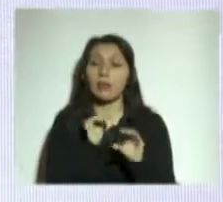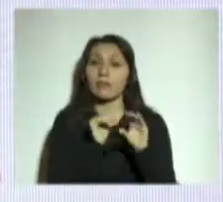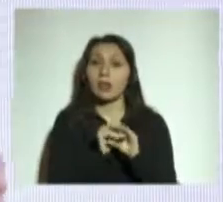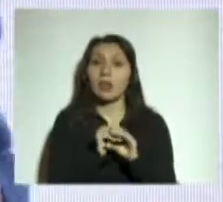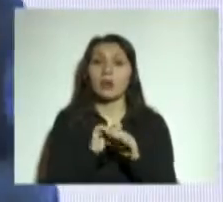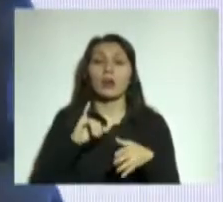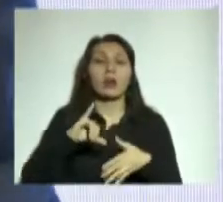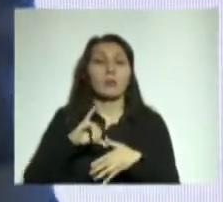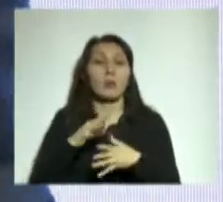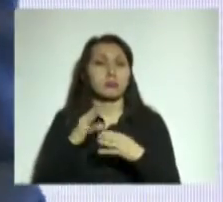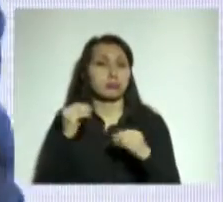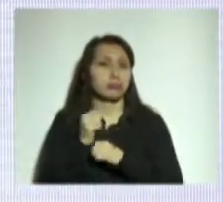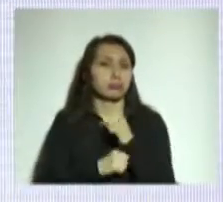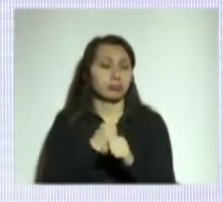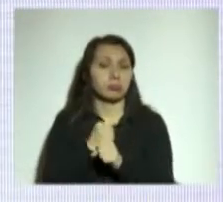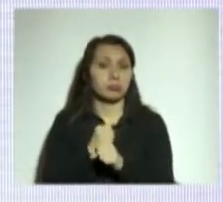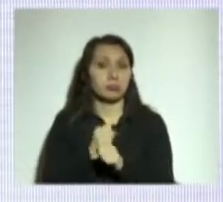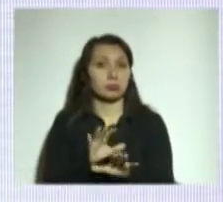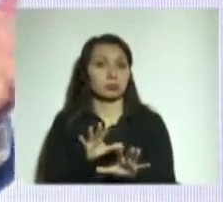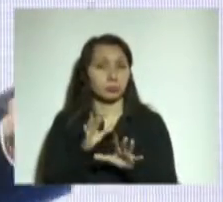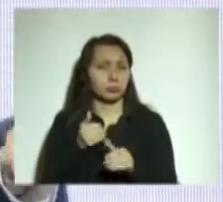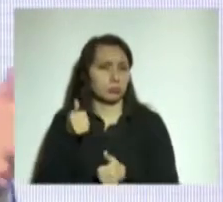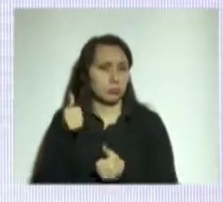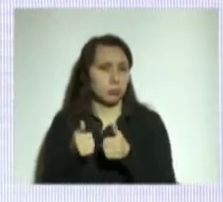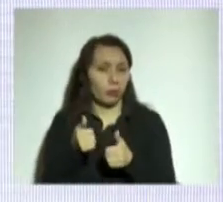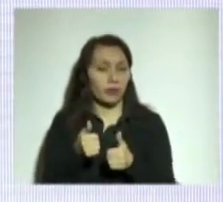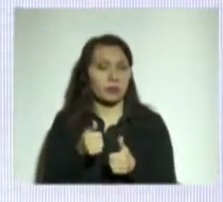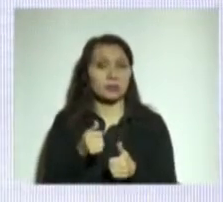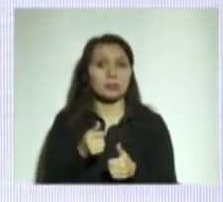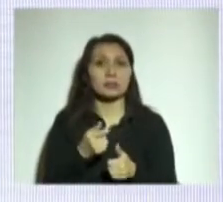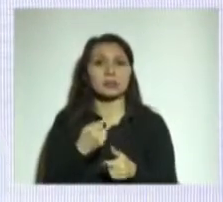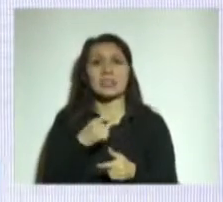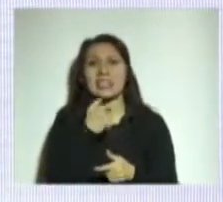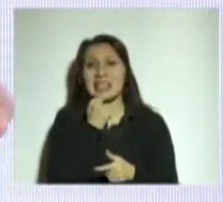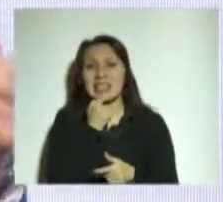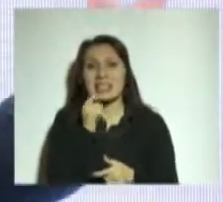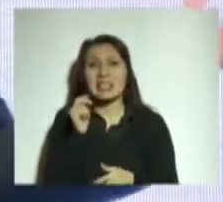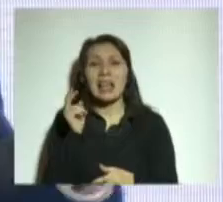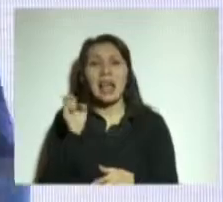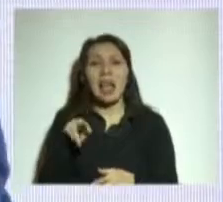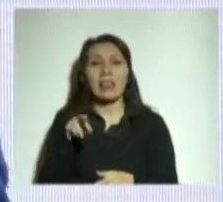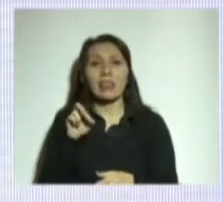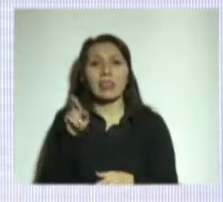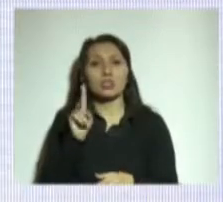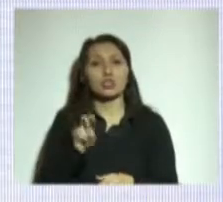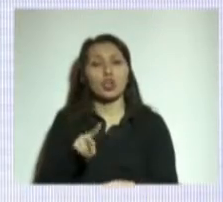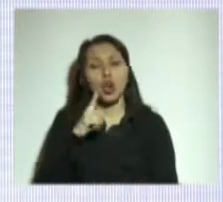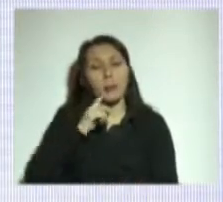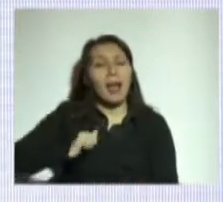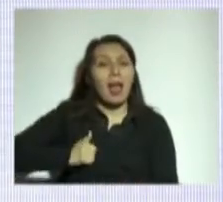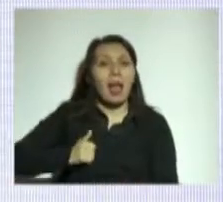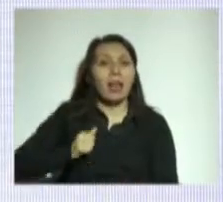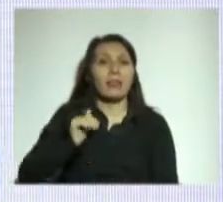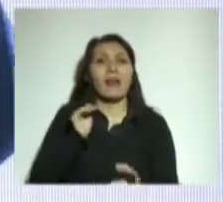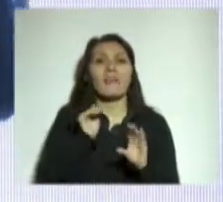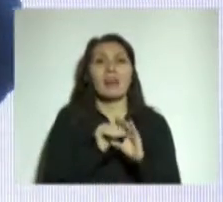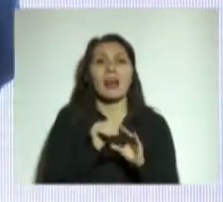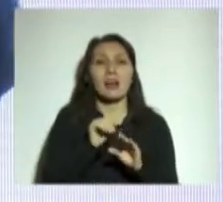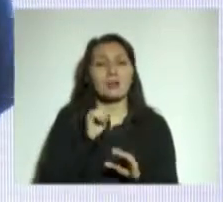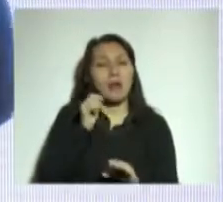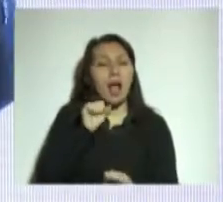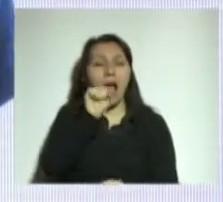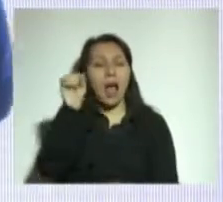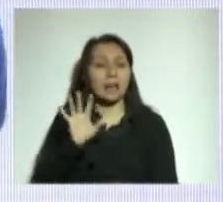Interamericano durante muchos años, brillante profesional, ingleses, Mats Anderson, un canadiense que trabaja también para el Banco Asiático,